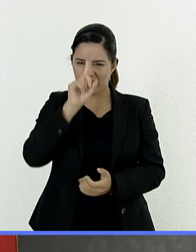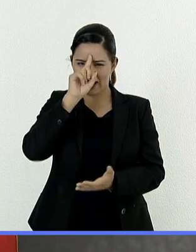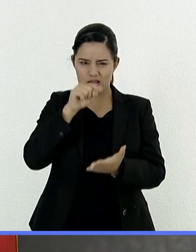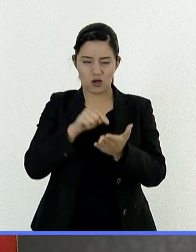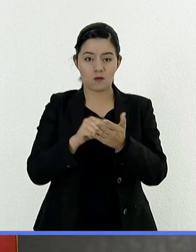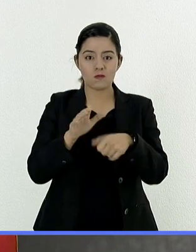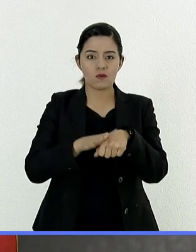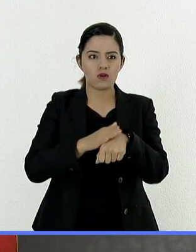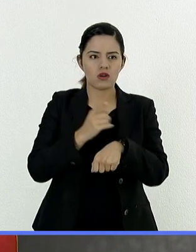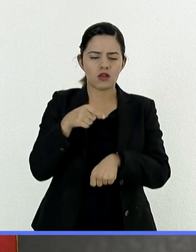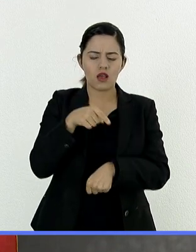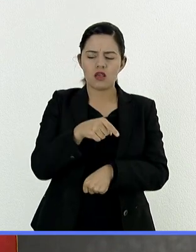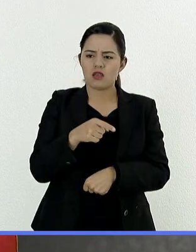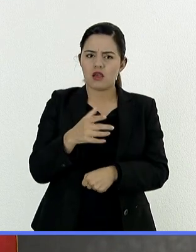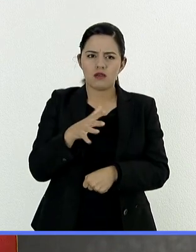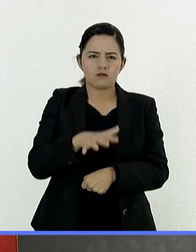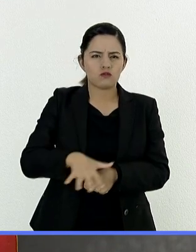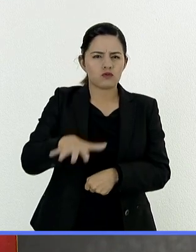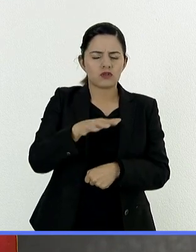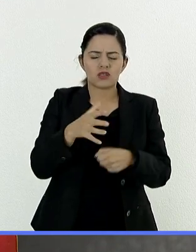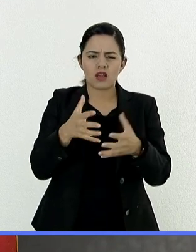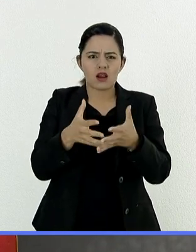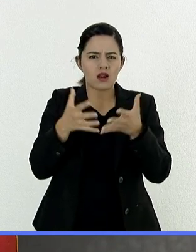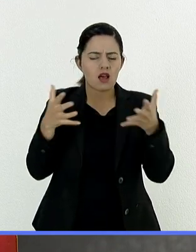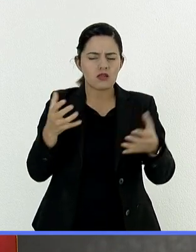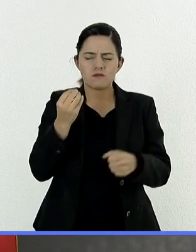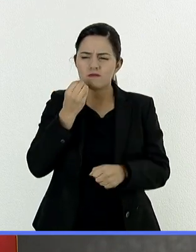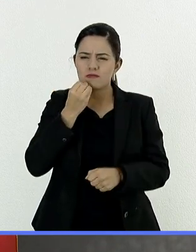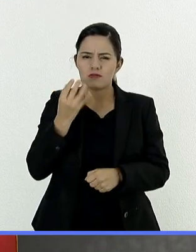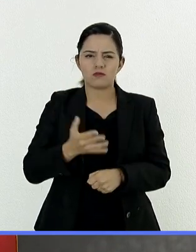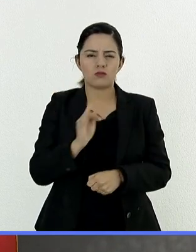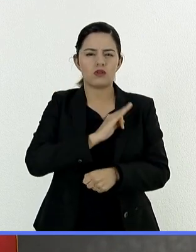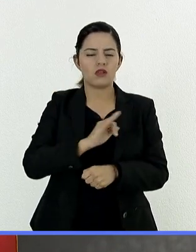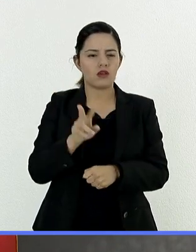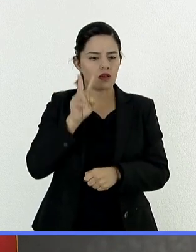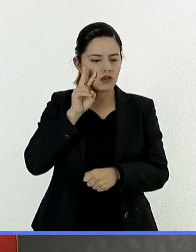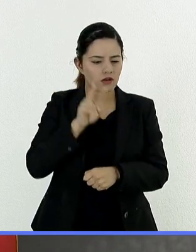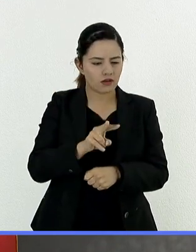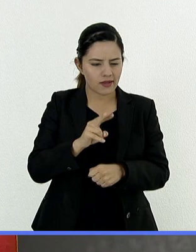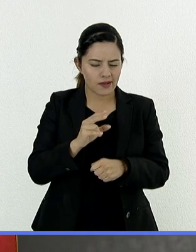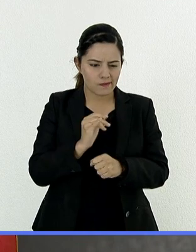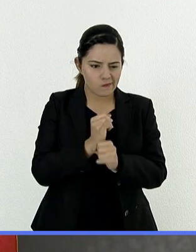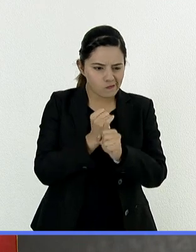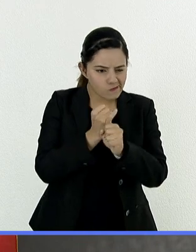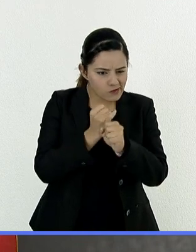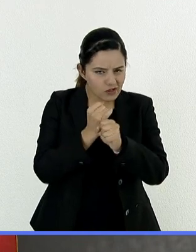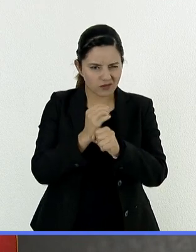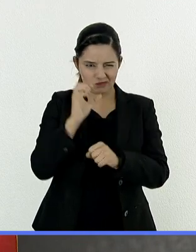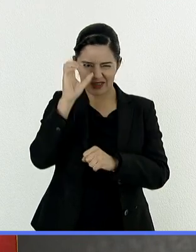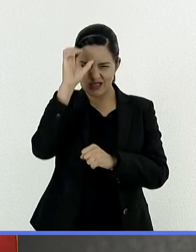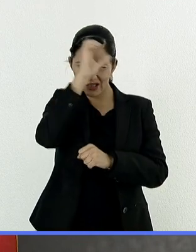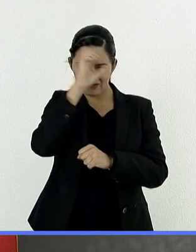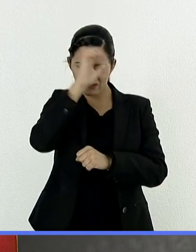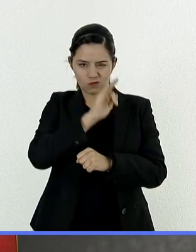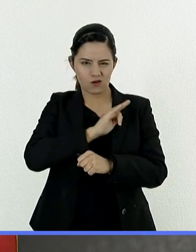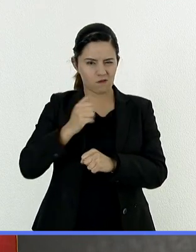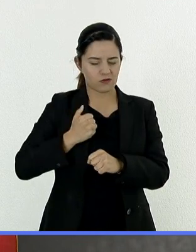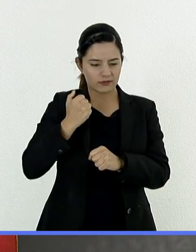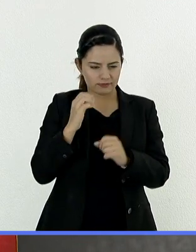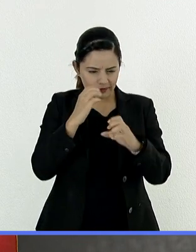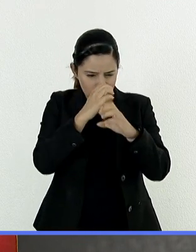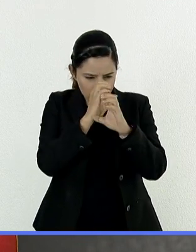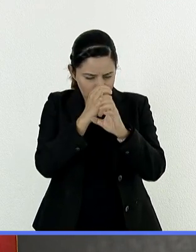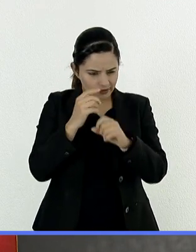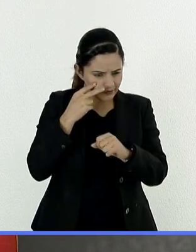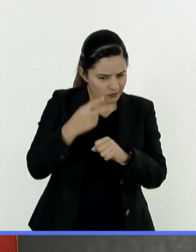es un área increíble para descubrir para explorar para tener investigación científica lo que es muy importante es que